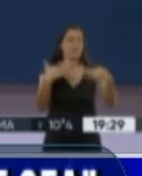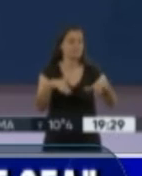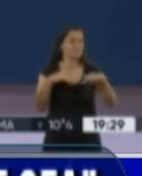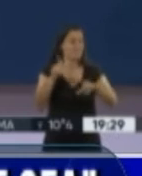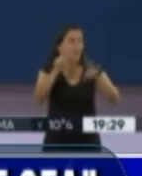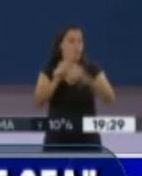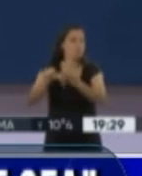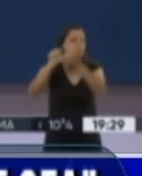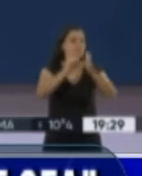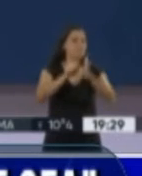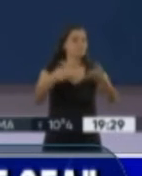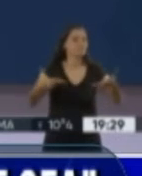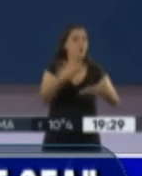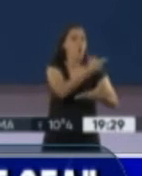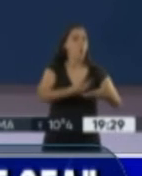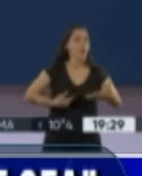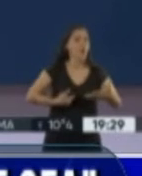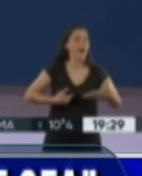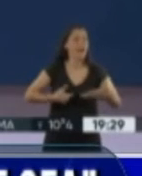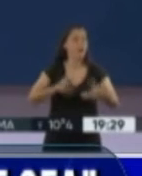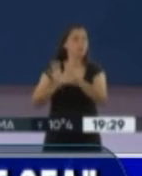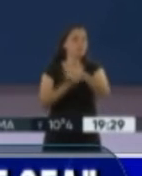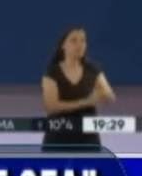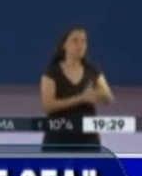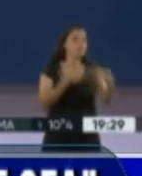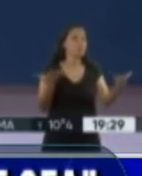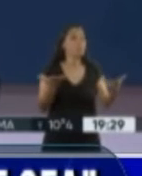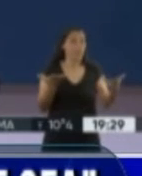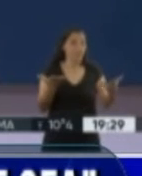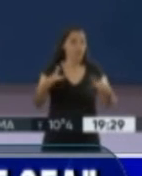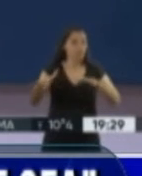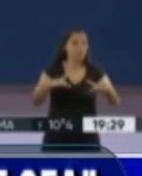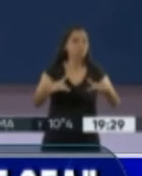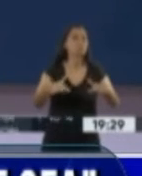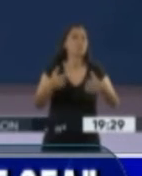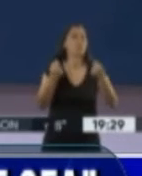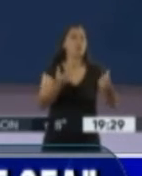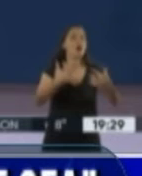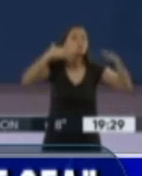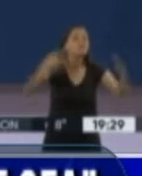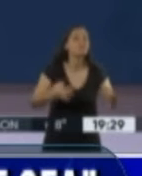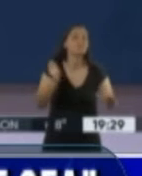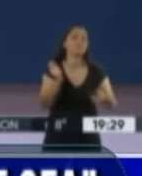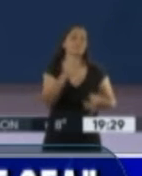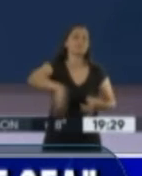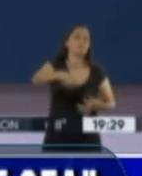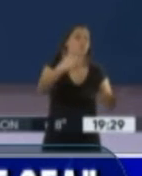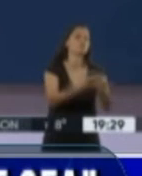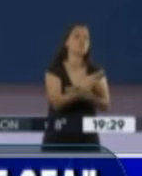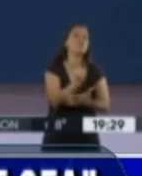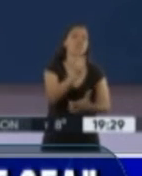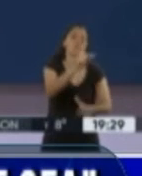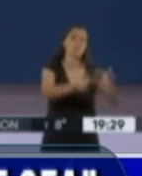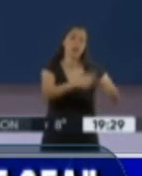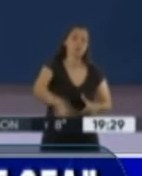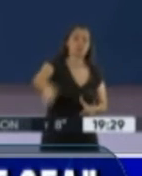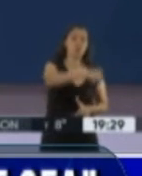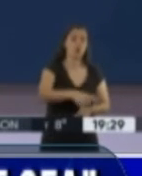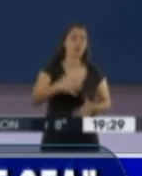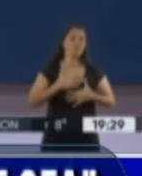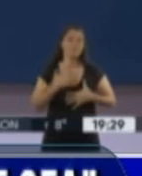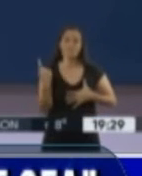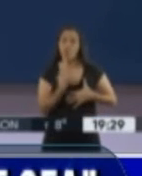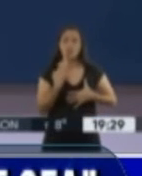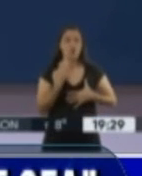por diferentes jefes de Estado por parte del presidente de Estados Unidos, Joe Biden. En relación a Bolivia, el presidente